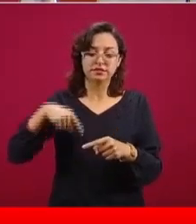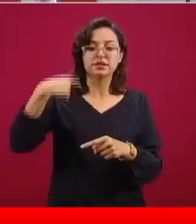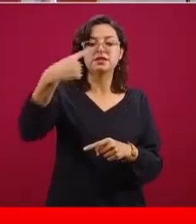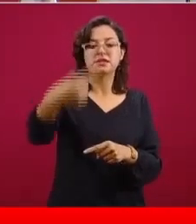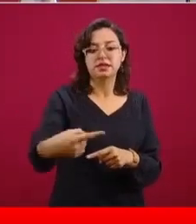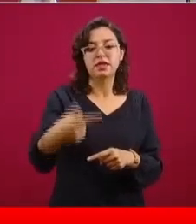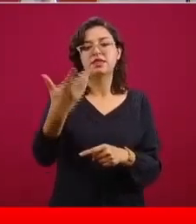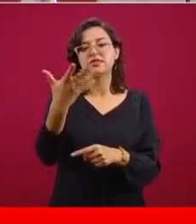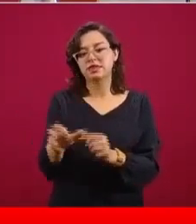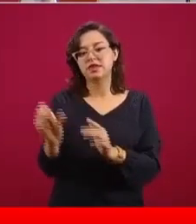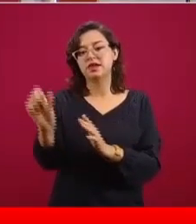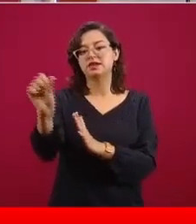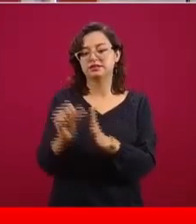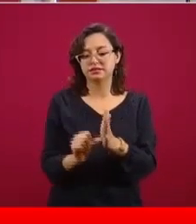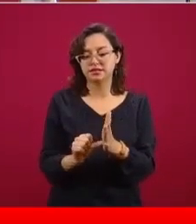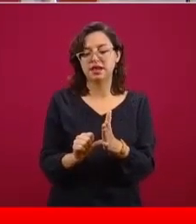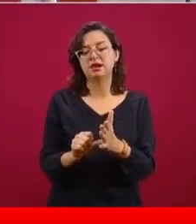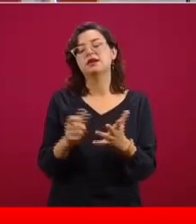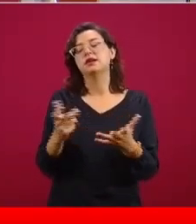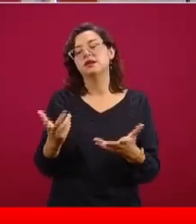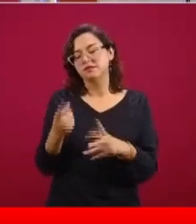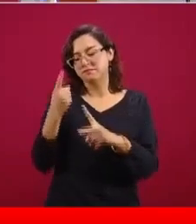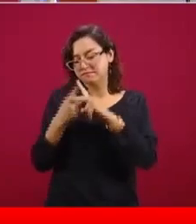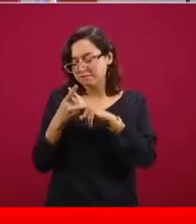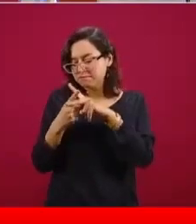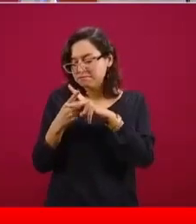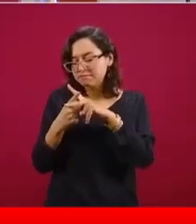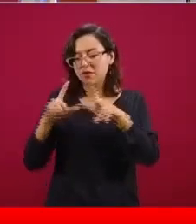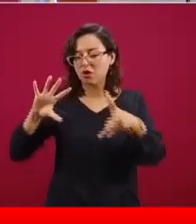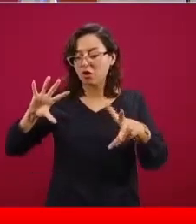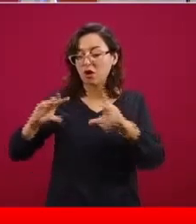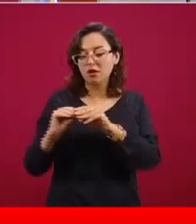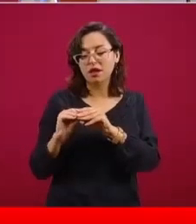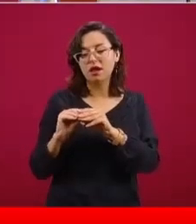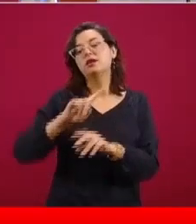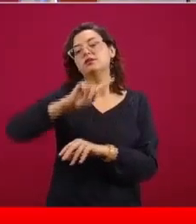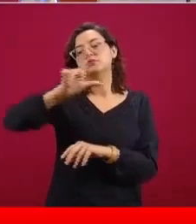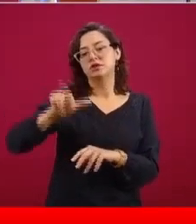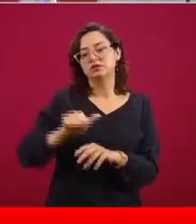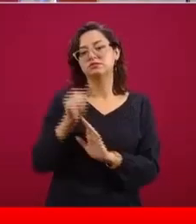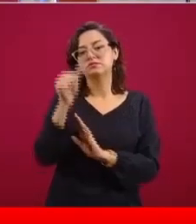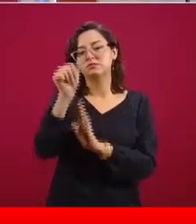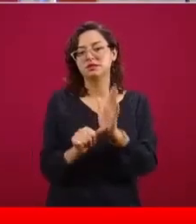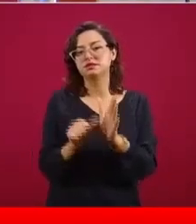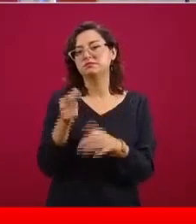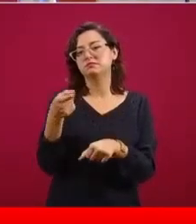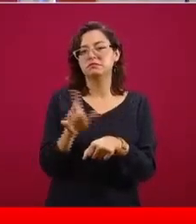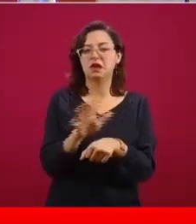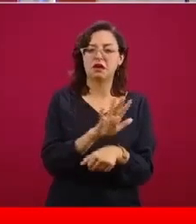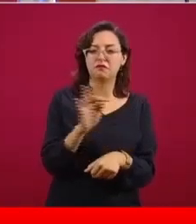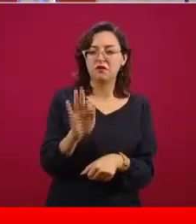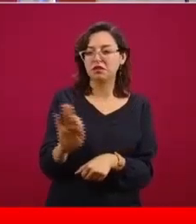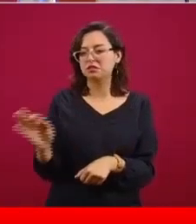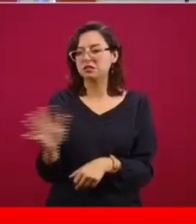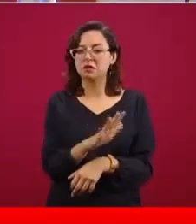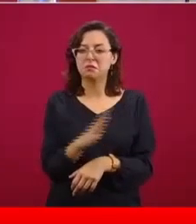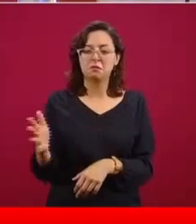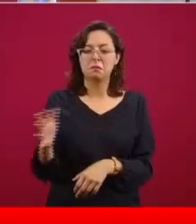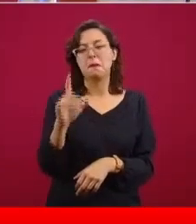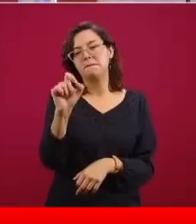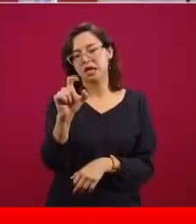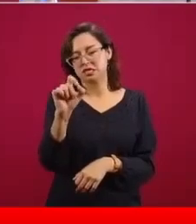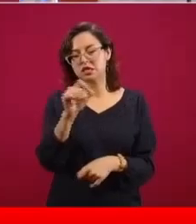se presenta los días 20 vamos con el panorama general iniciamos con homicidio doloso ya